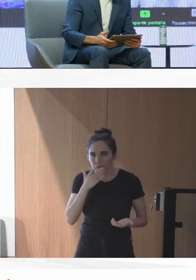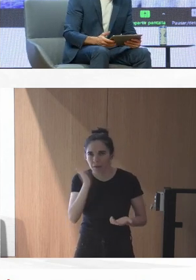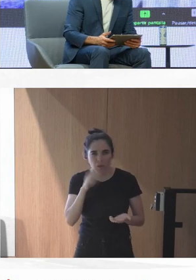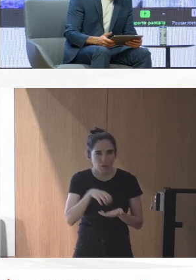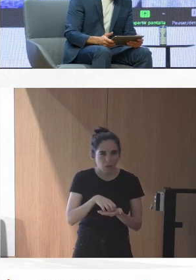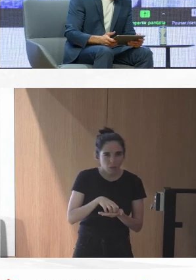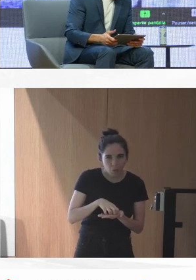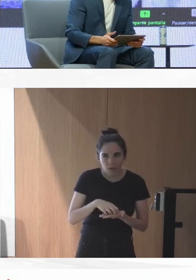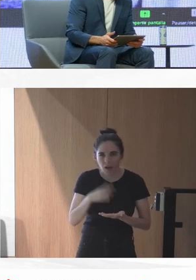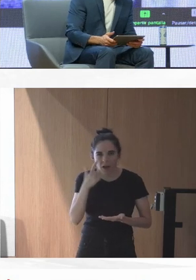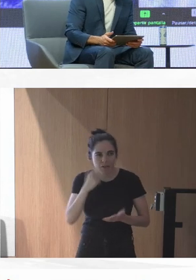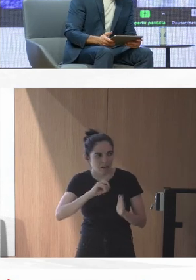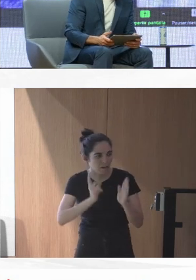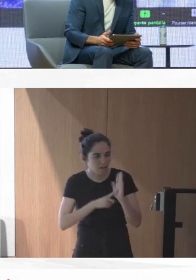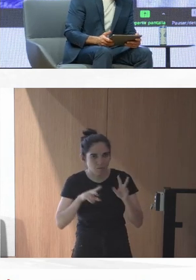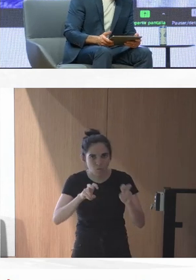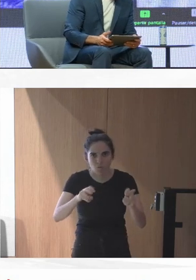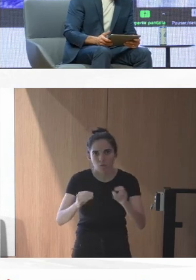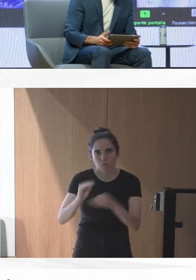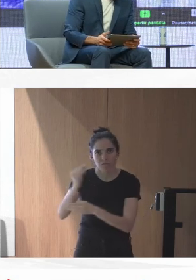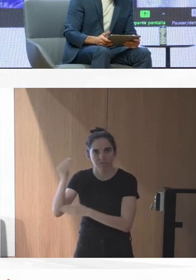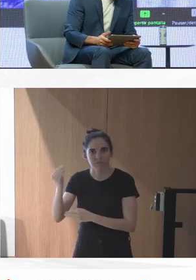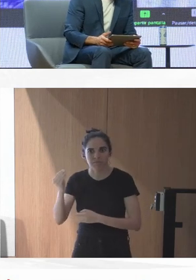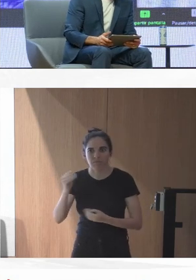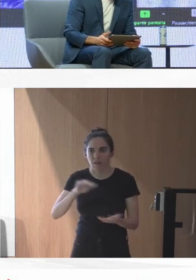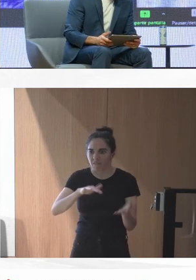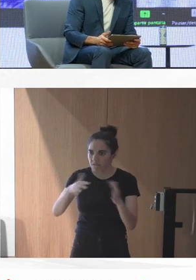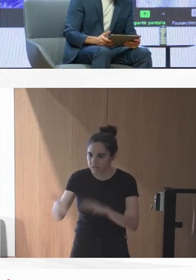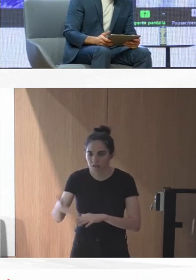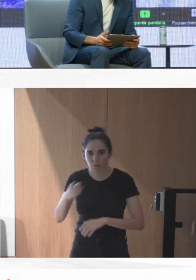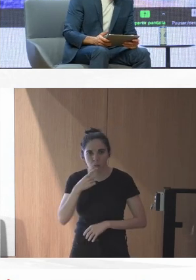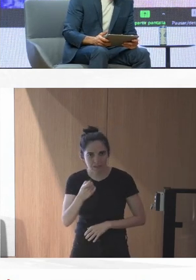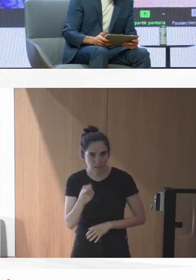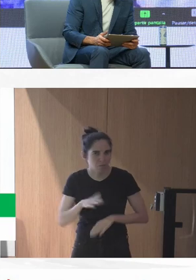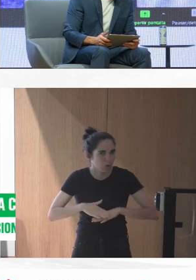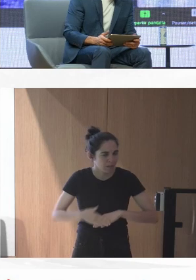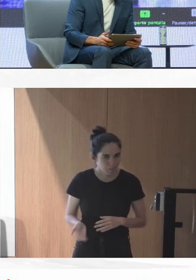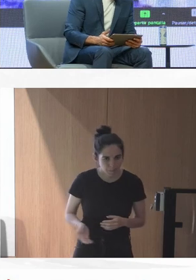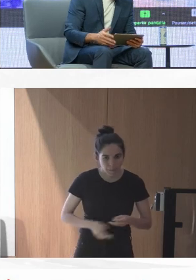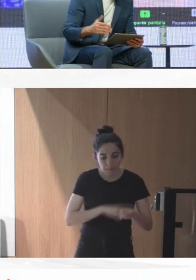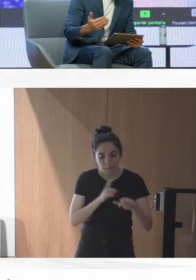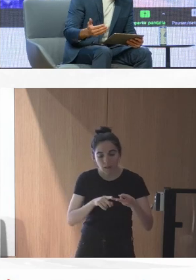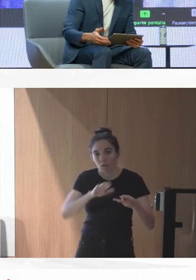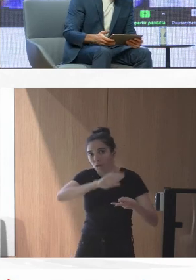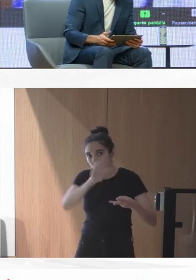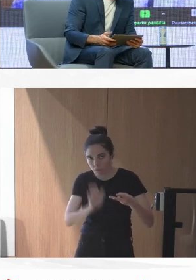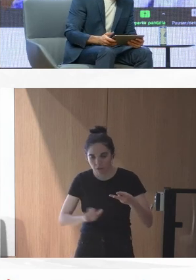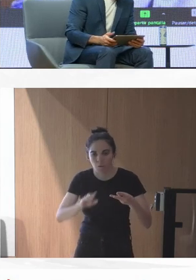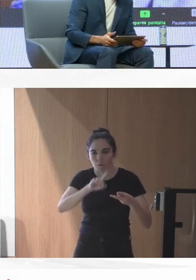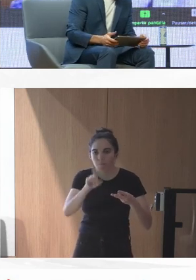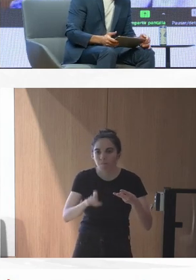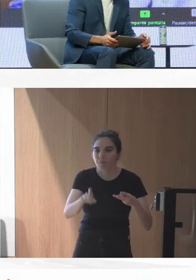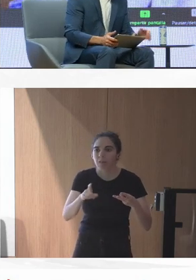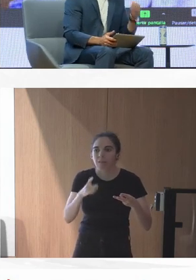de adoptar nueva legislación y luego para ponerla en práctica. Y a lo mejor la última pregunta es, ¿qué deberían hacer